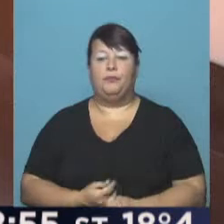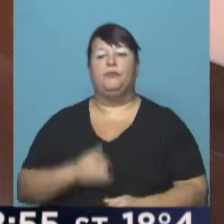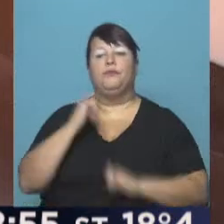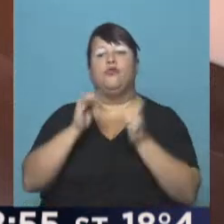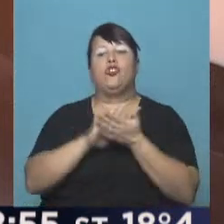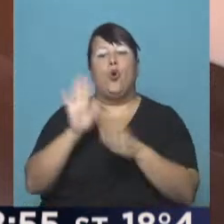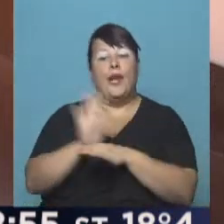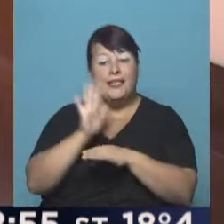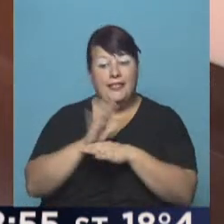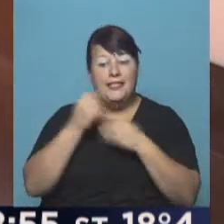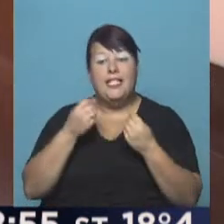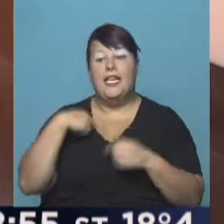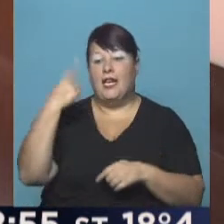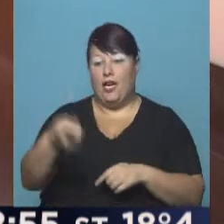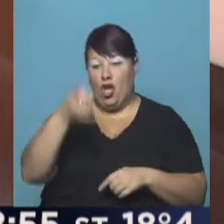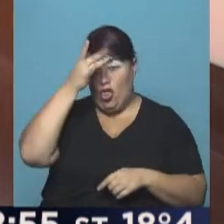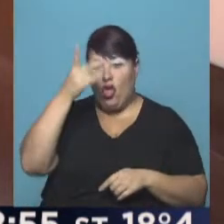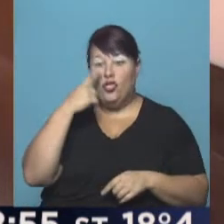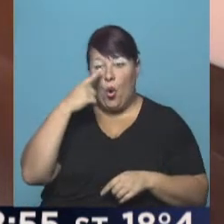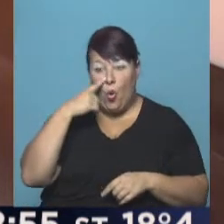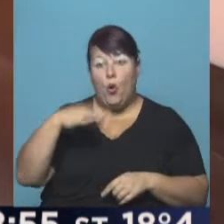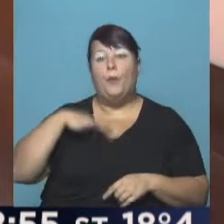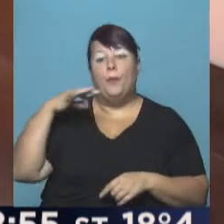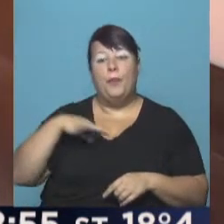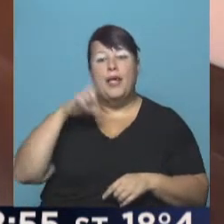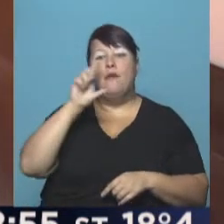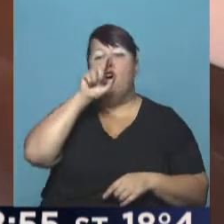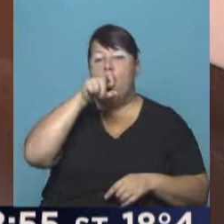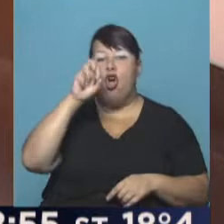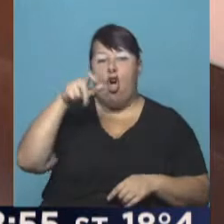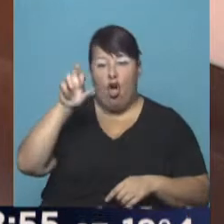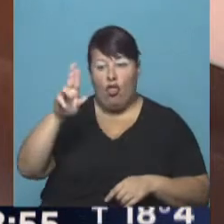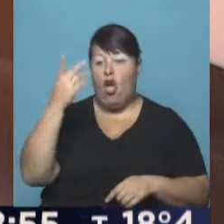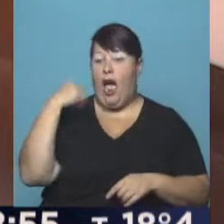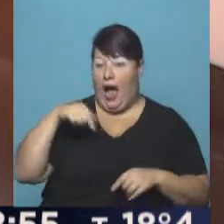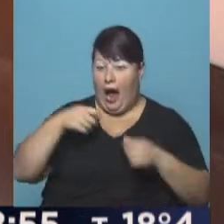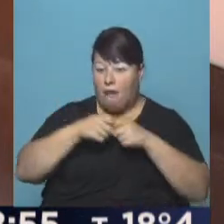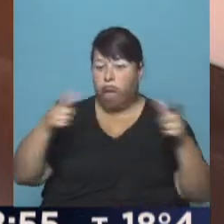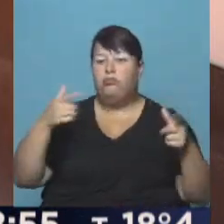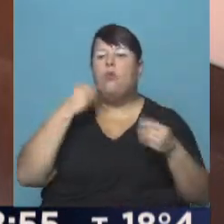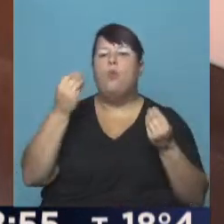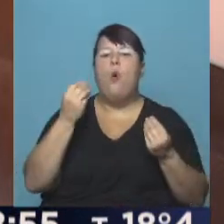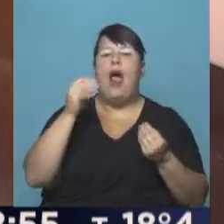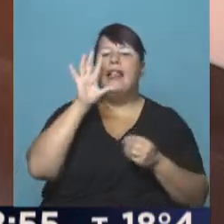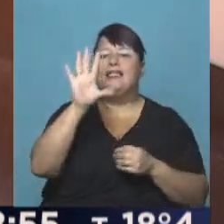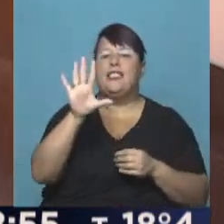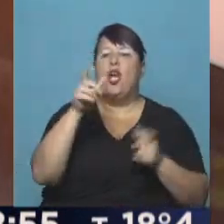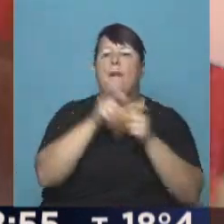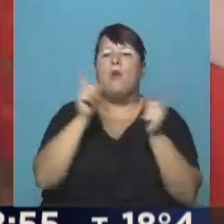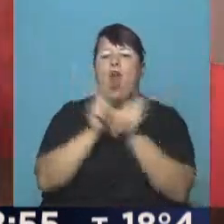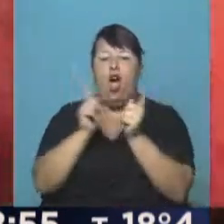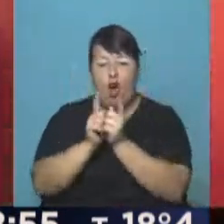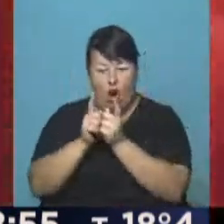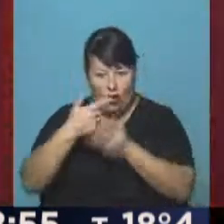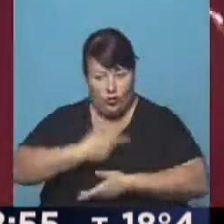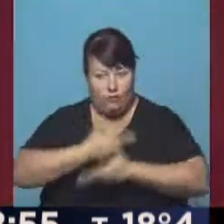Hablamos de cine ahora porque el próximo 12 de junio se van a entregar los premios Cóndor y ahora se acaban de dar a conocer cuáles serán los 5 cortometrajes que